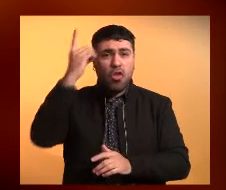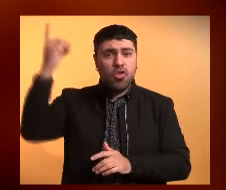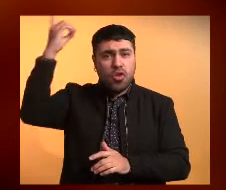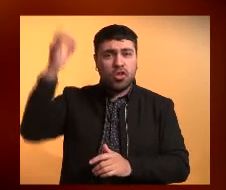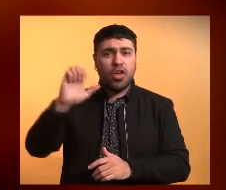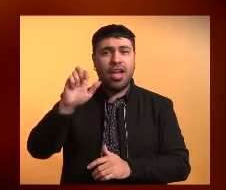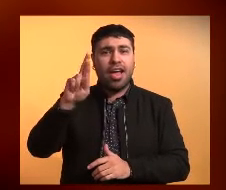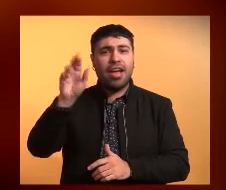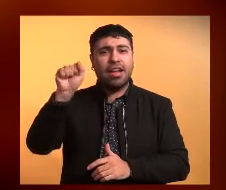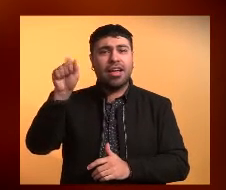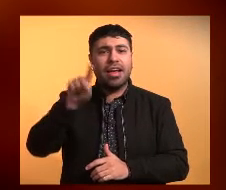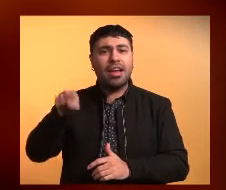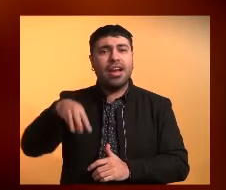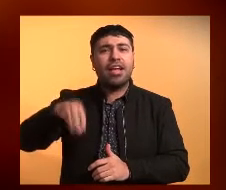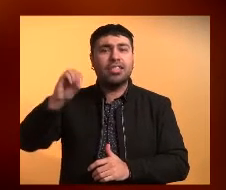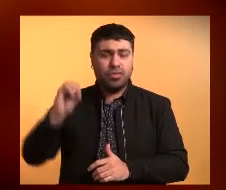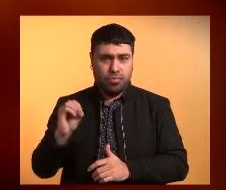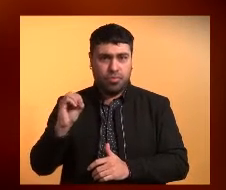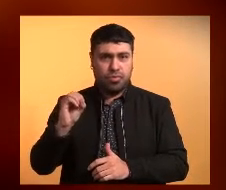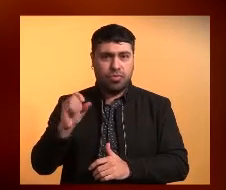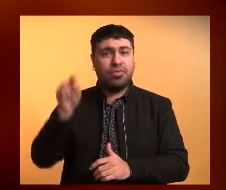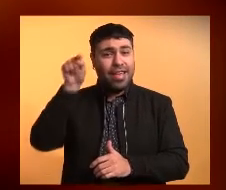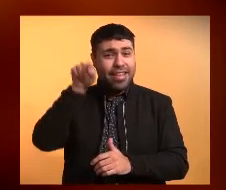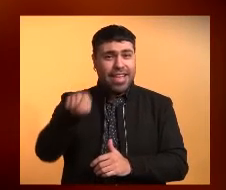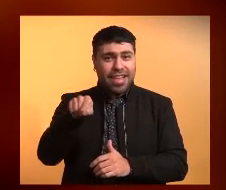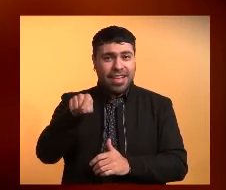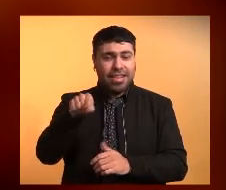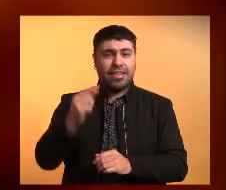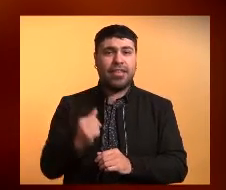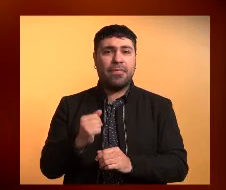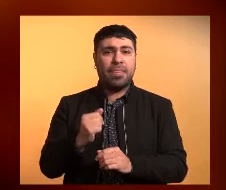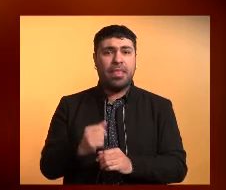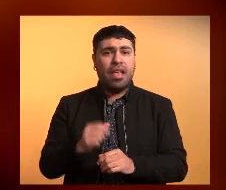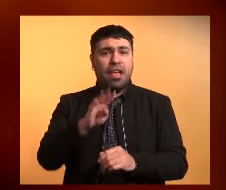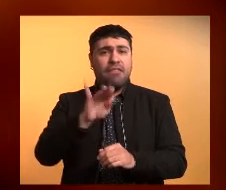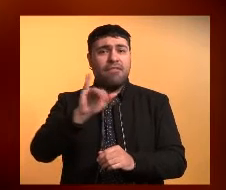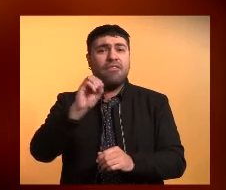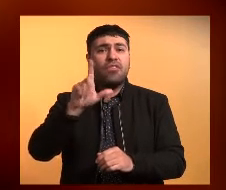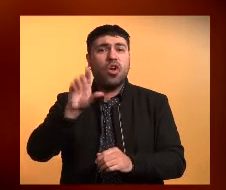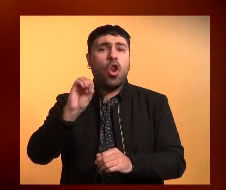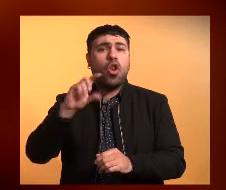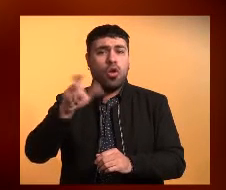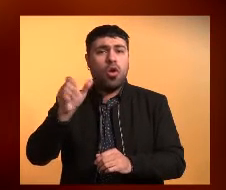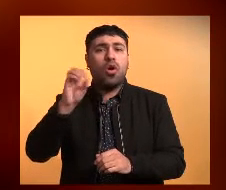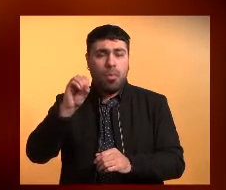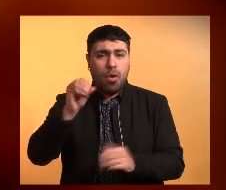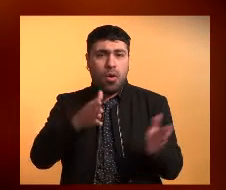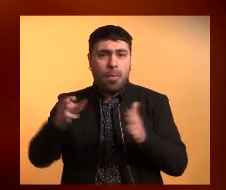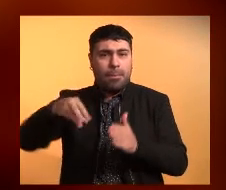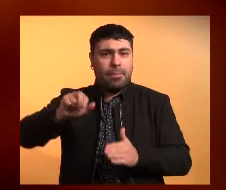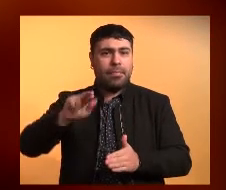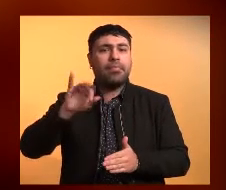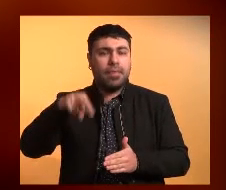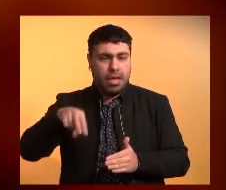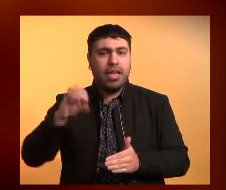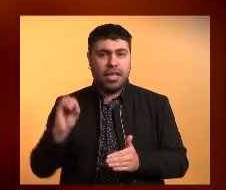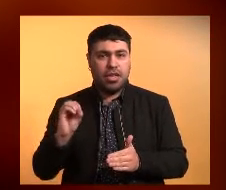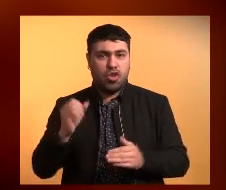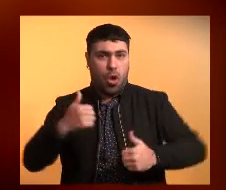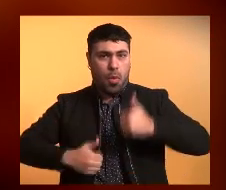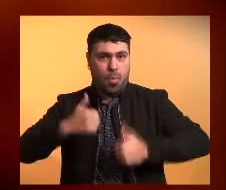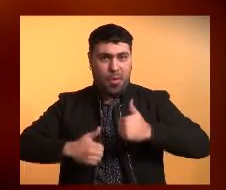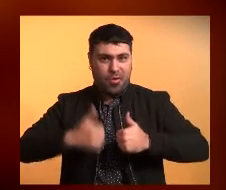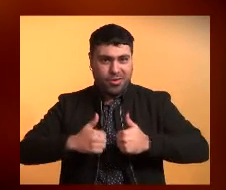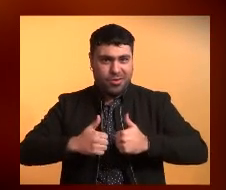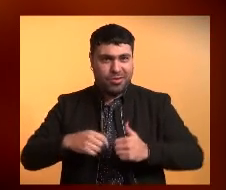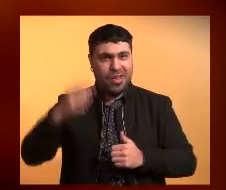Macaya Horta. Él es biólogo marino, magíster en Ciencia del Mar de la Universidad Católica del Norte y doctor en